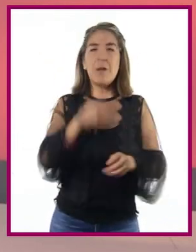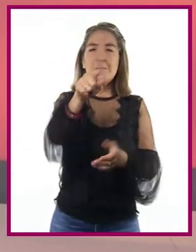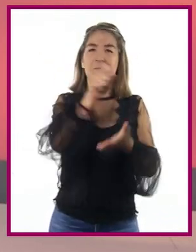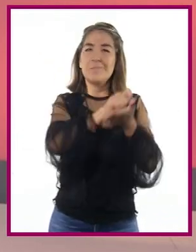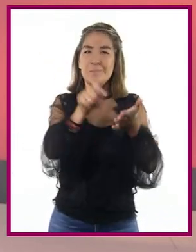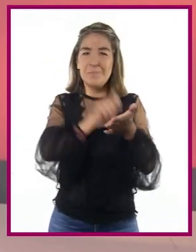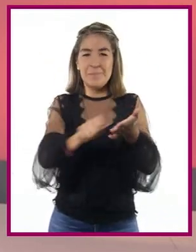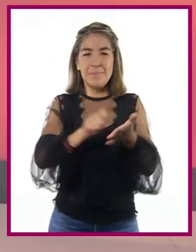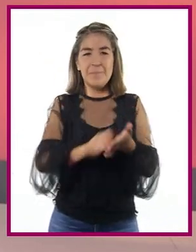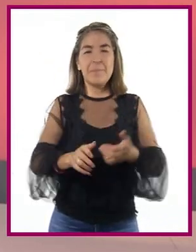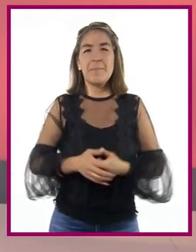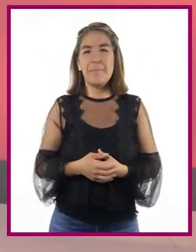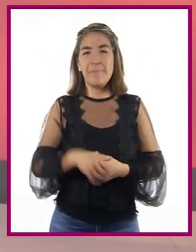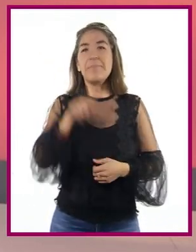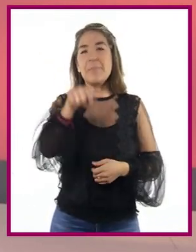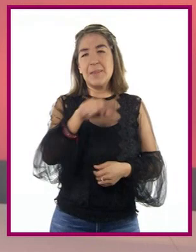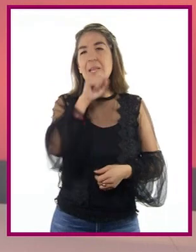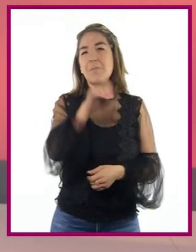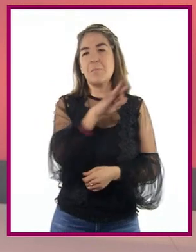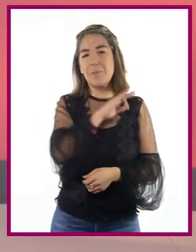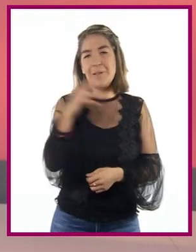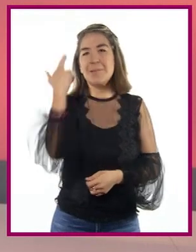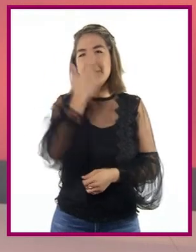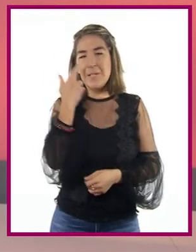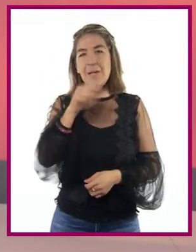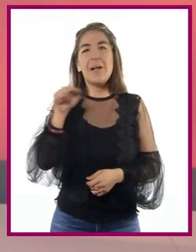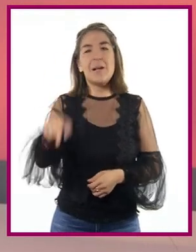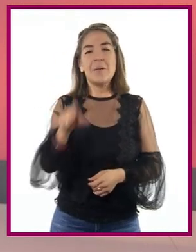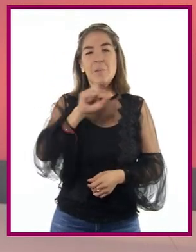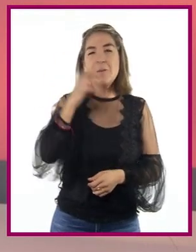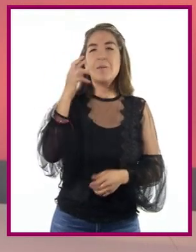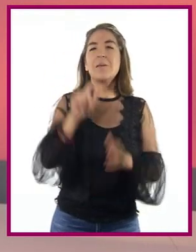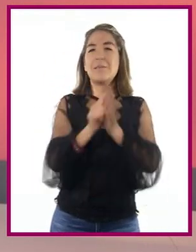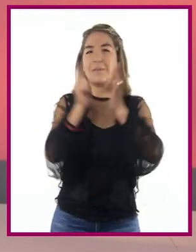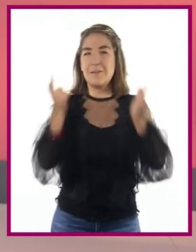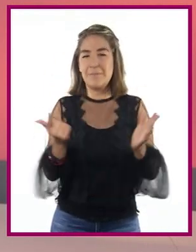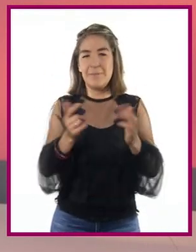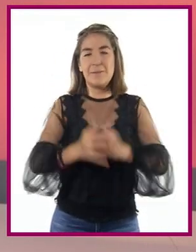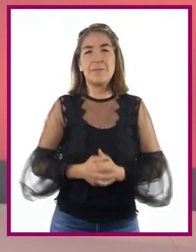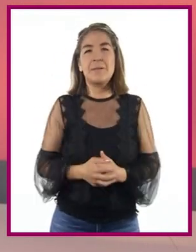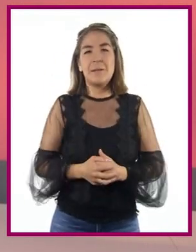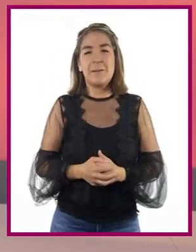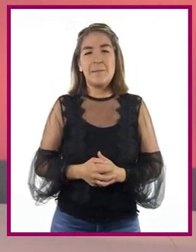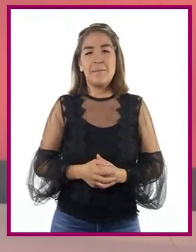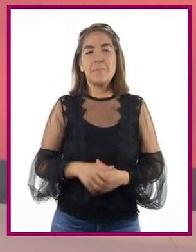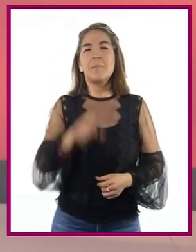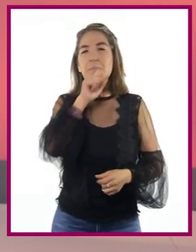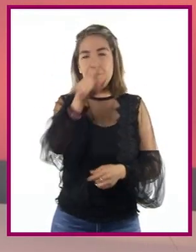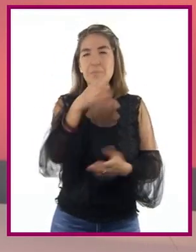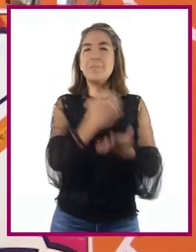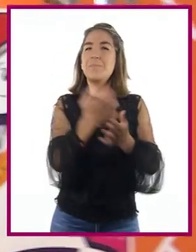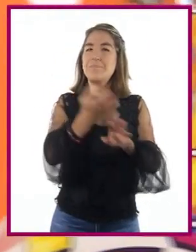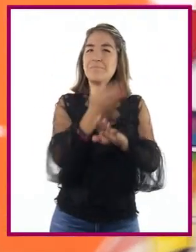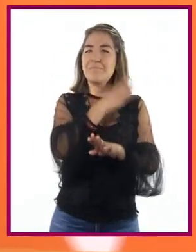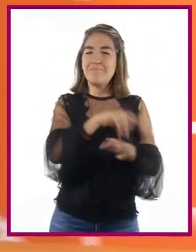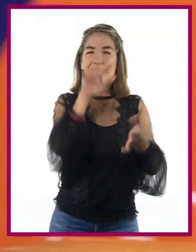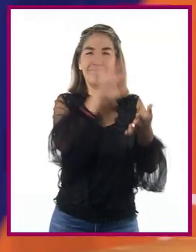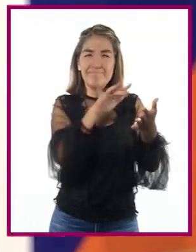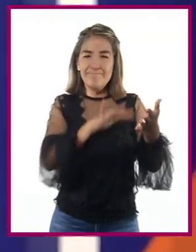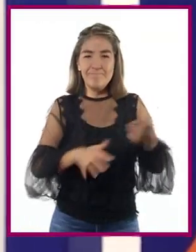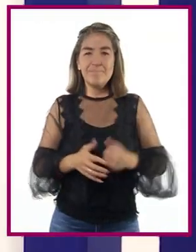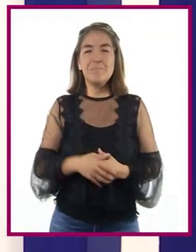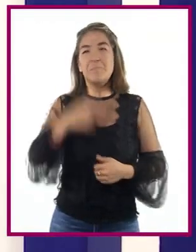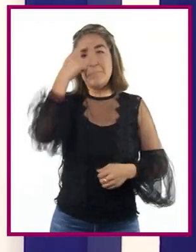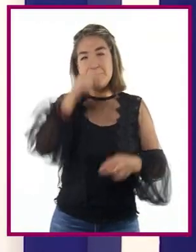los planteamientos, pues muchas de estas las podrán resolver al momento de consultar su libro de texto y revisar sus apuntes. Para